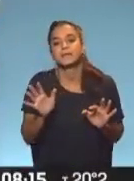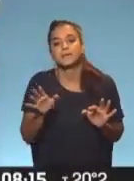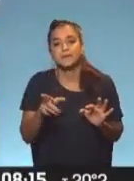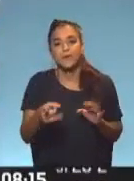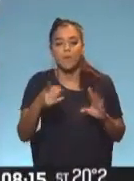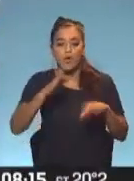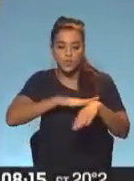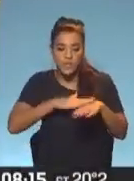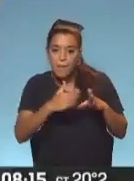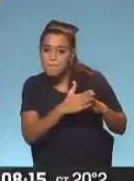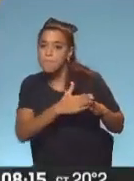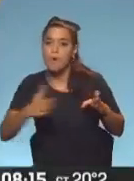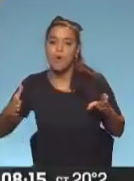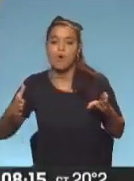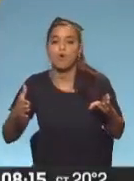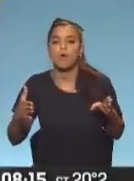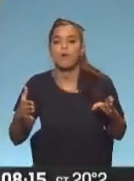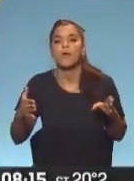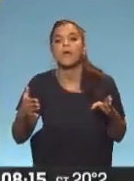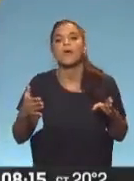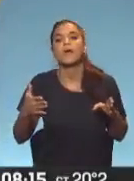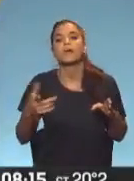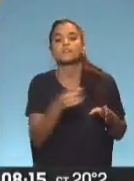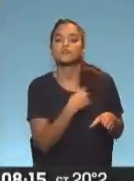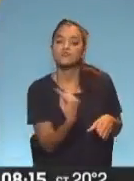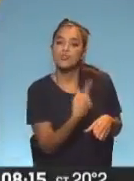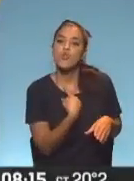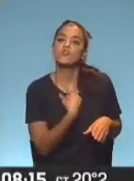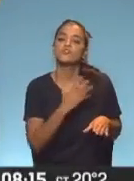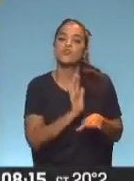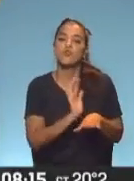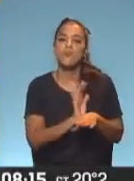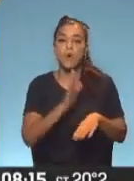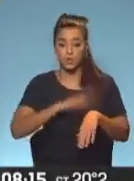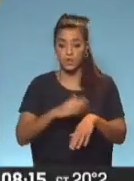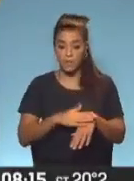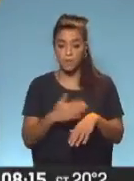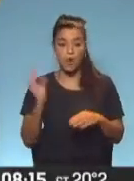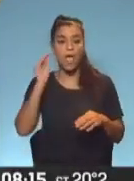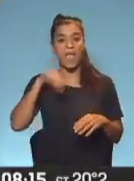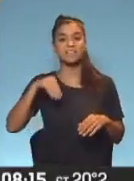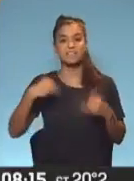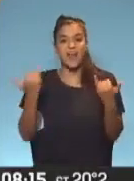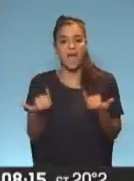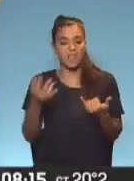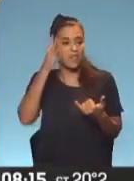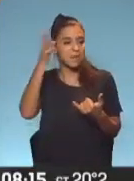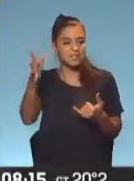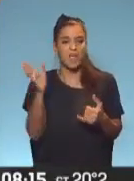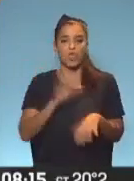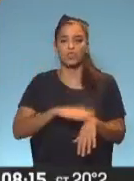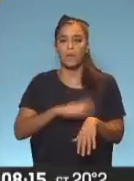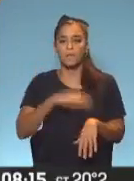del tiempo, por ejemplo, que hace que nos encontremos con un tiempo de más, en demasía, de sobra,